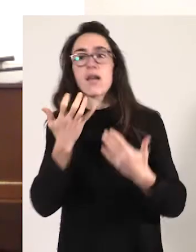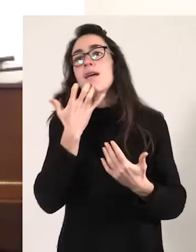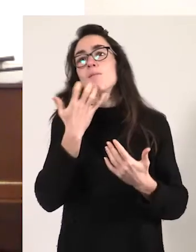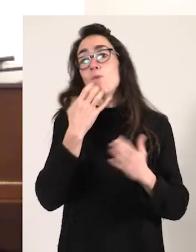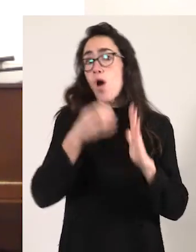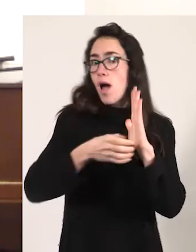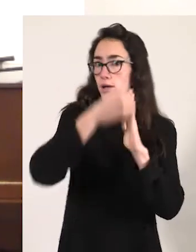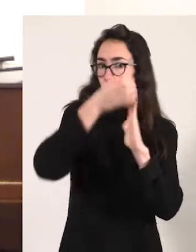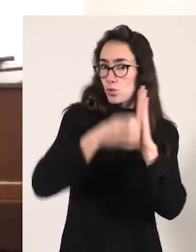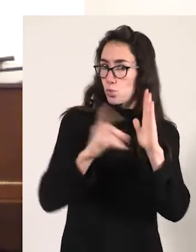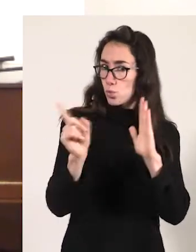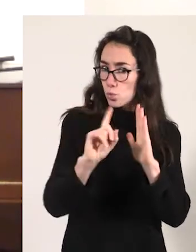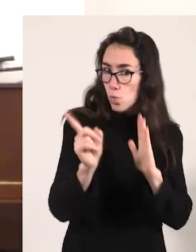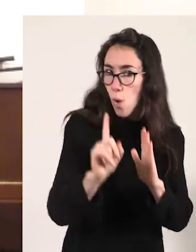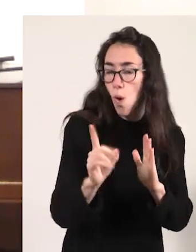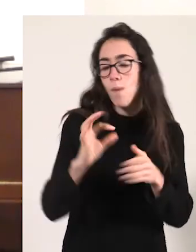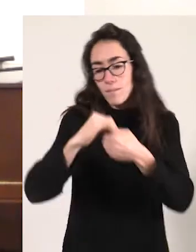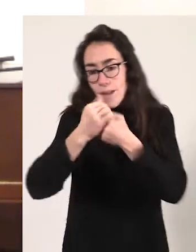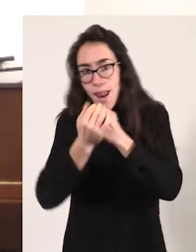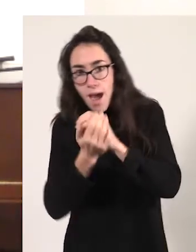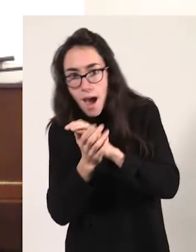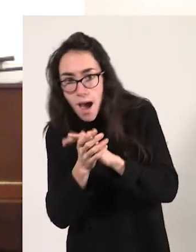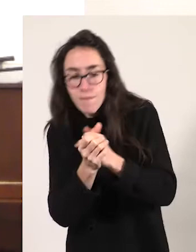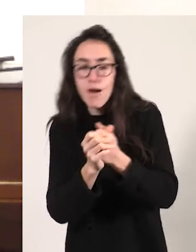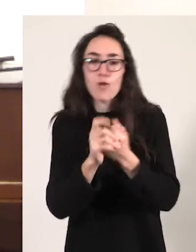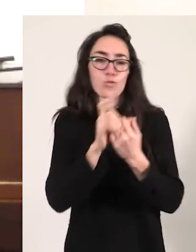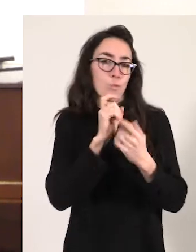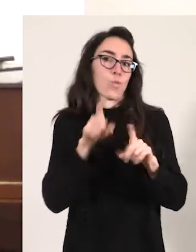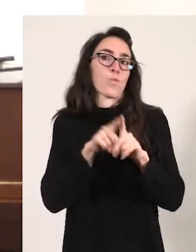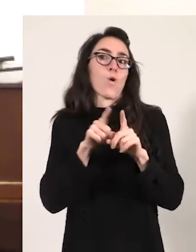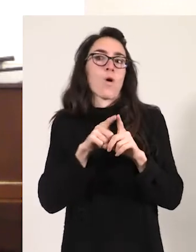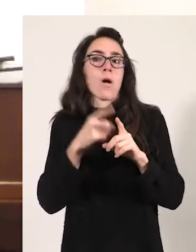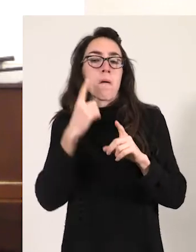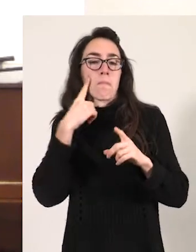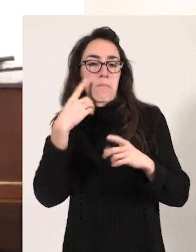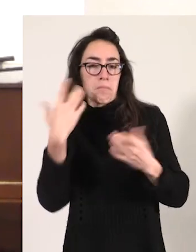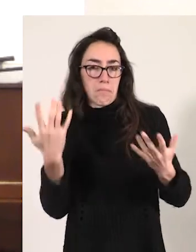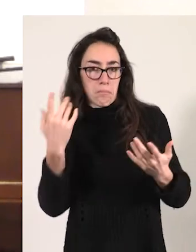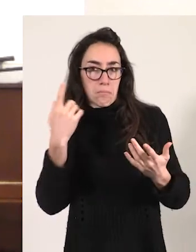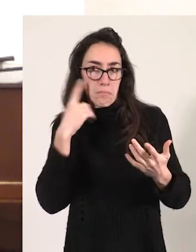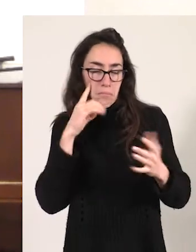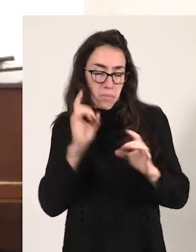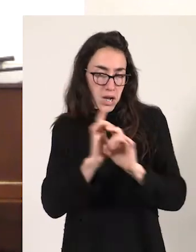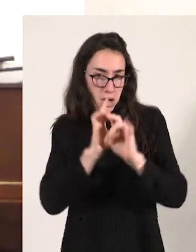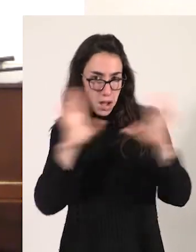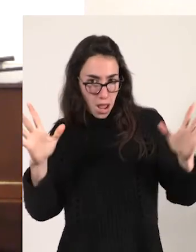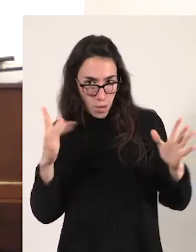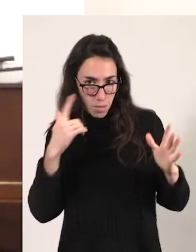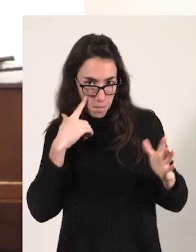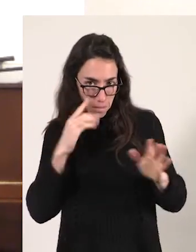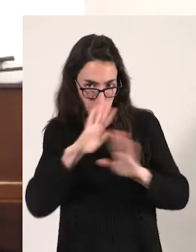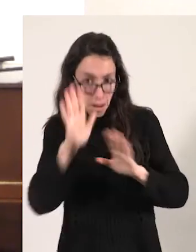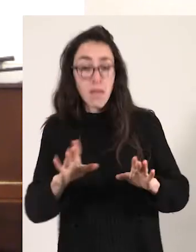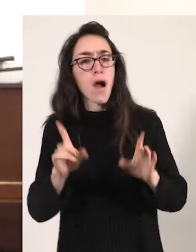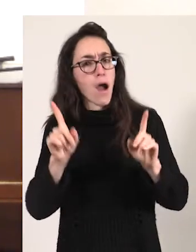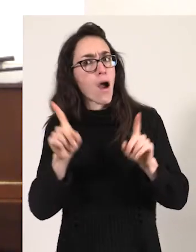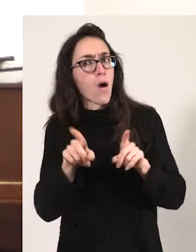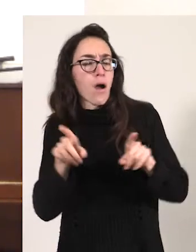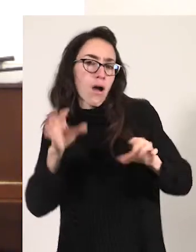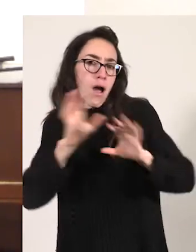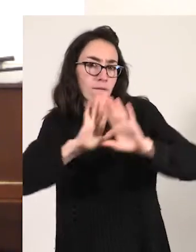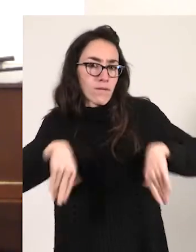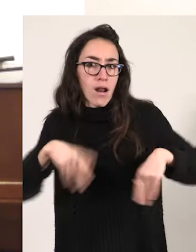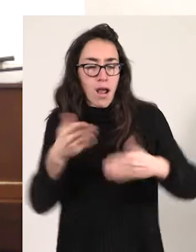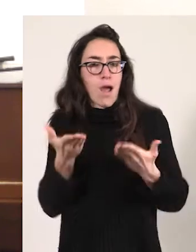muy útiles, como no cojáis ascensores, lavaos las manos así o asá, ¿no? Cosas que parecían obviedades, pero que sin embargo en esta crisis pues